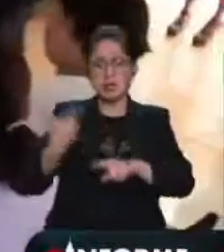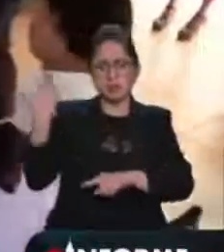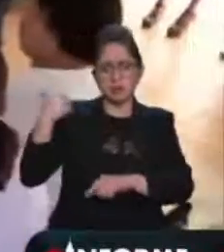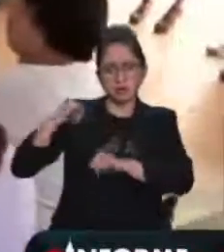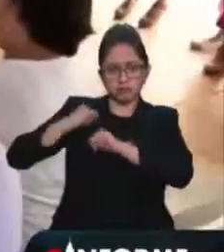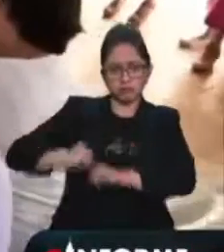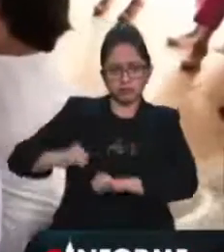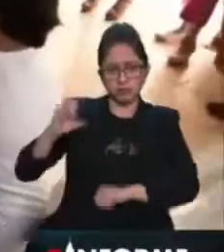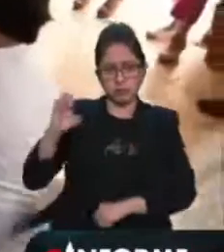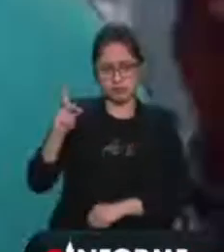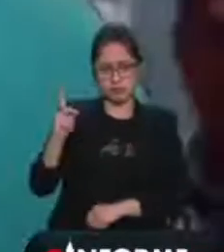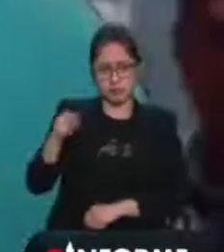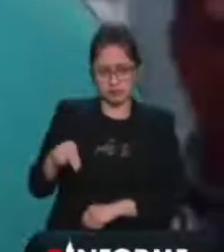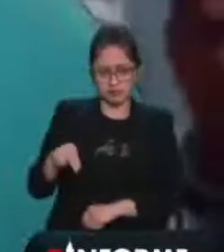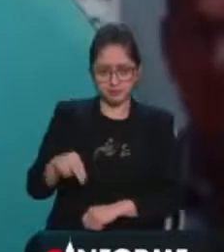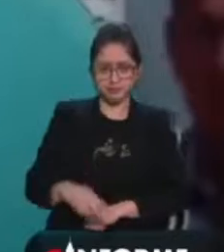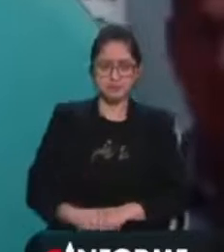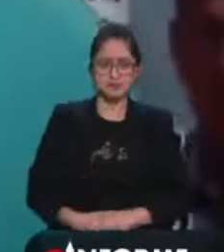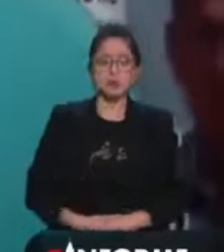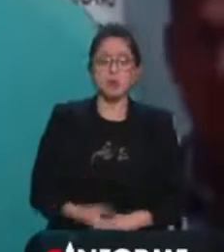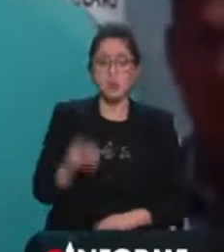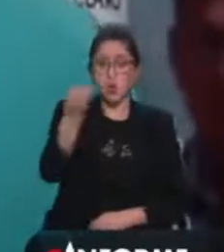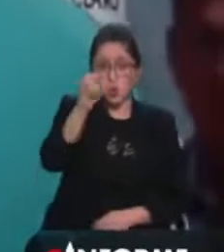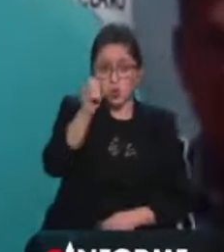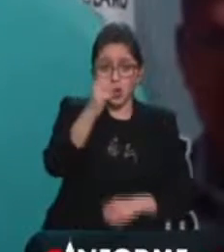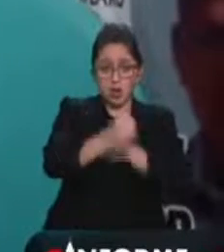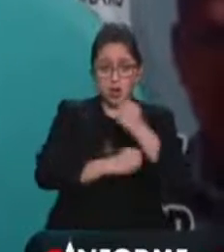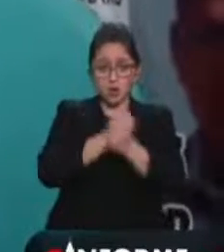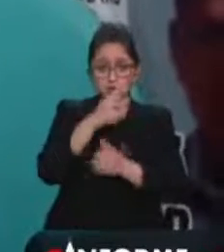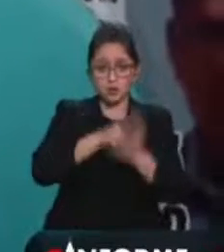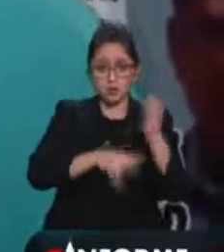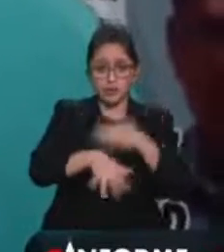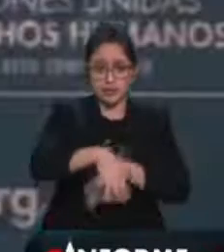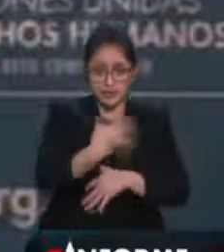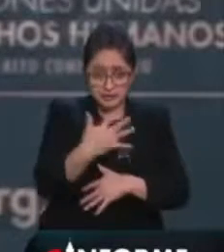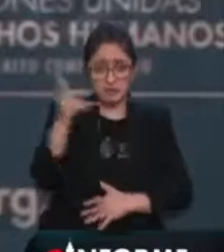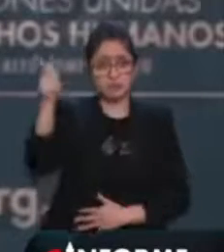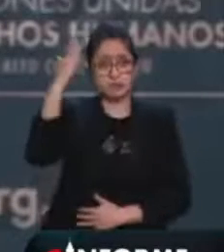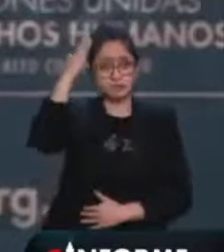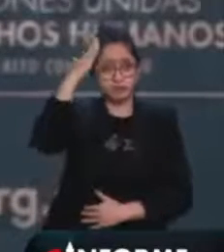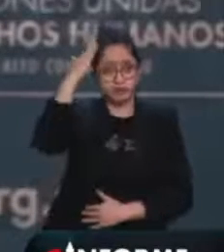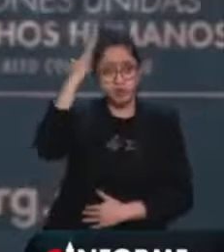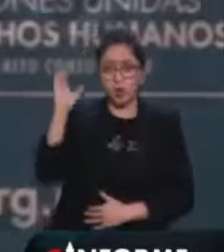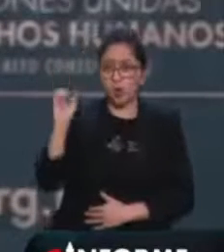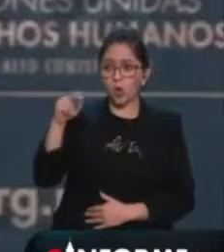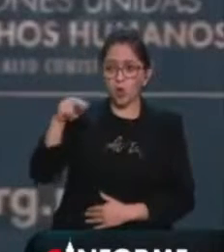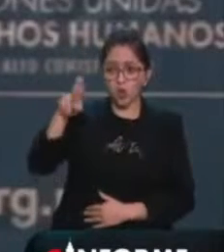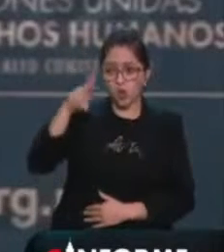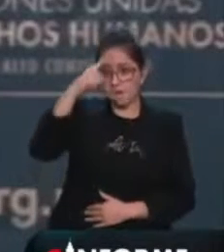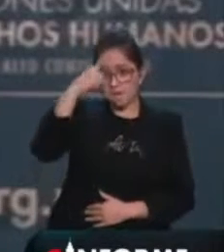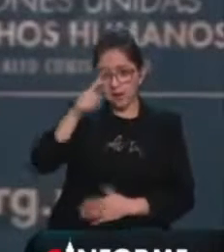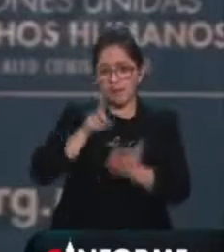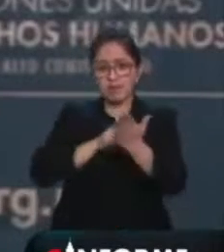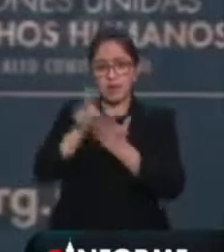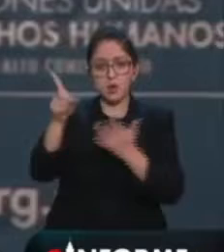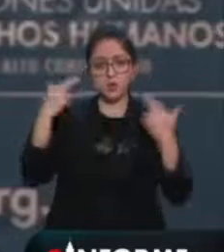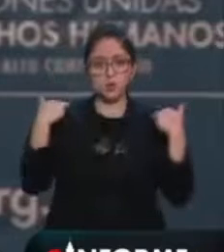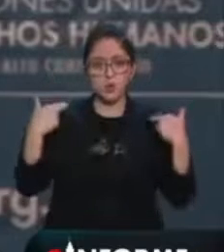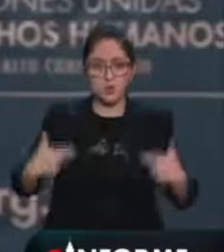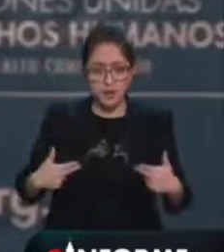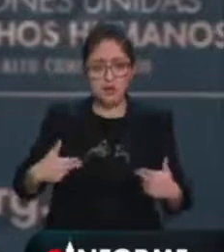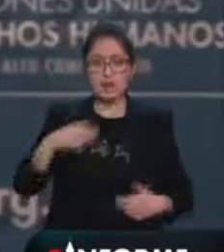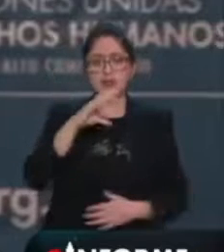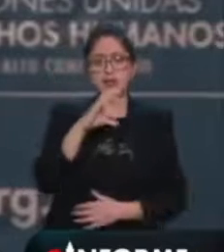Nieto. En octubre de 2015, el Alto Comisionado de la ONU para los Derechos Humanos,